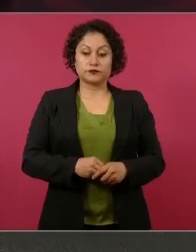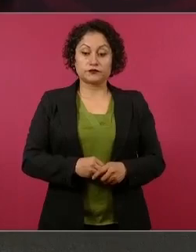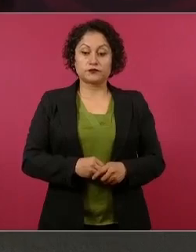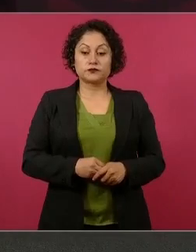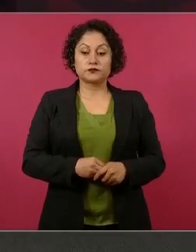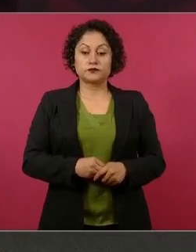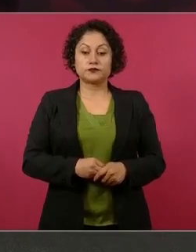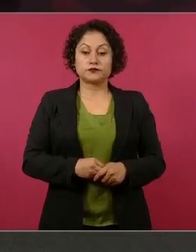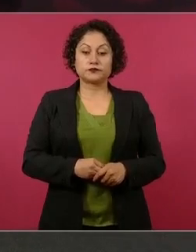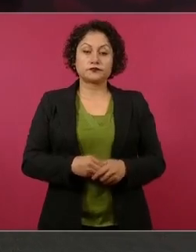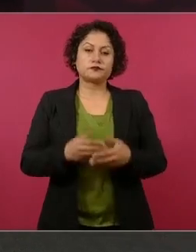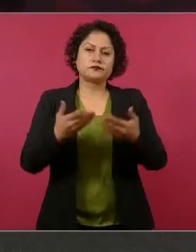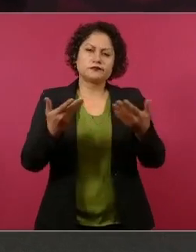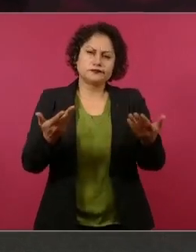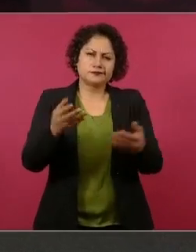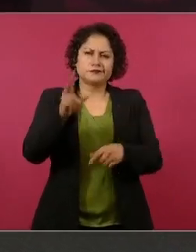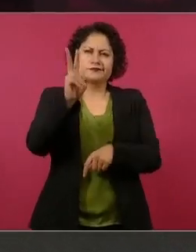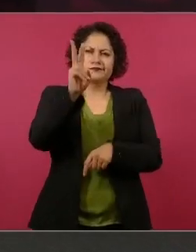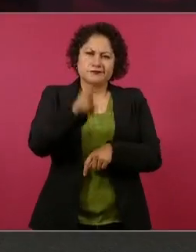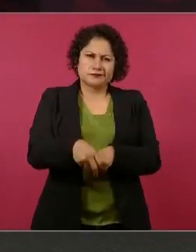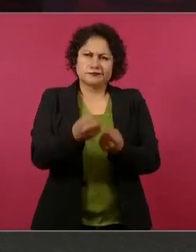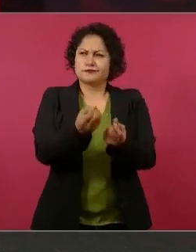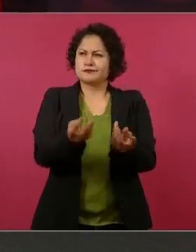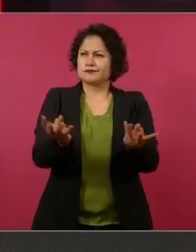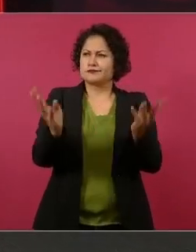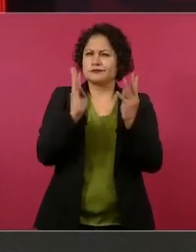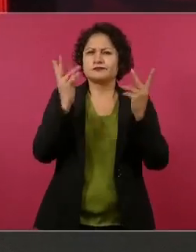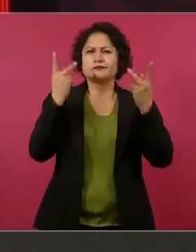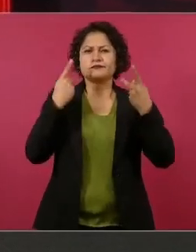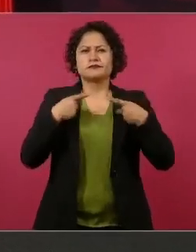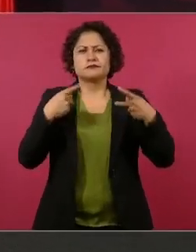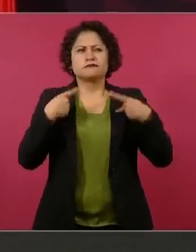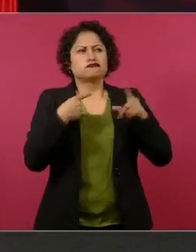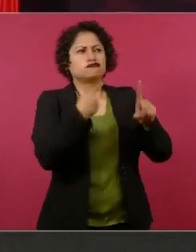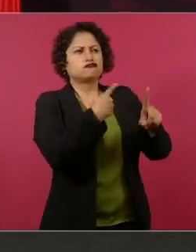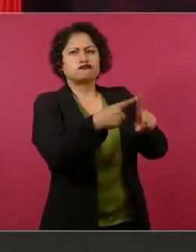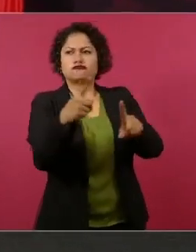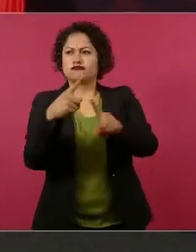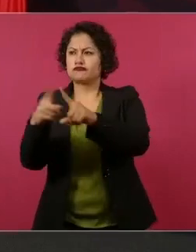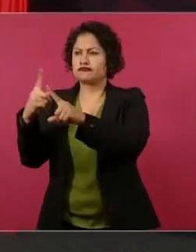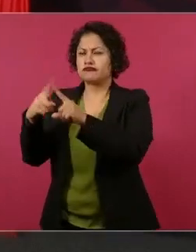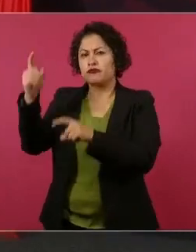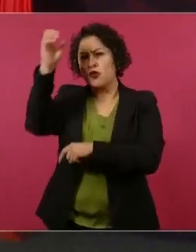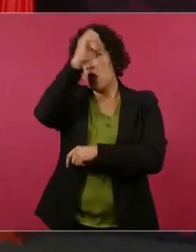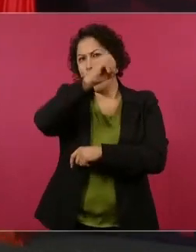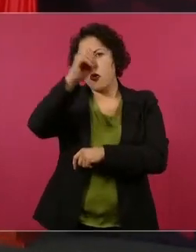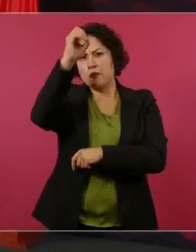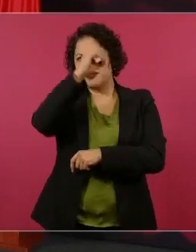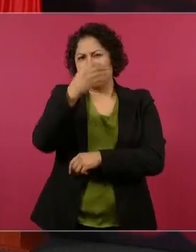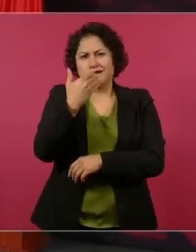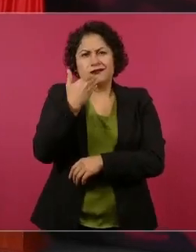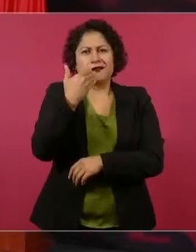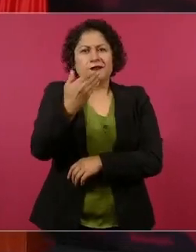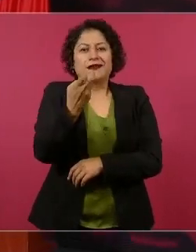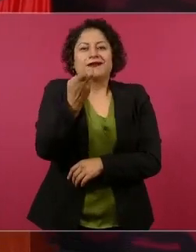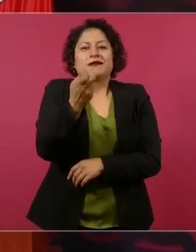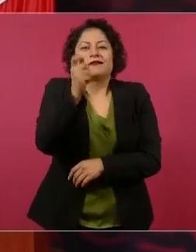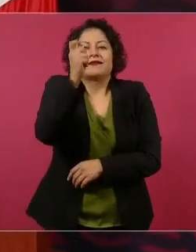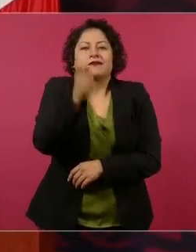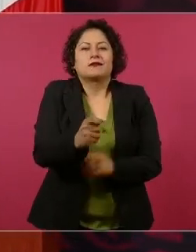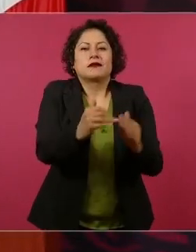tener opiniones, y además eso es la libertad y la democracia, ¿no? No tenemos por qué coincidir en todo. Sería